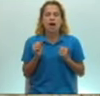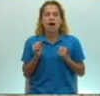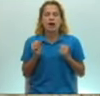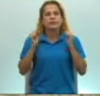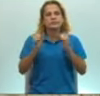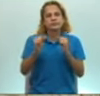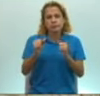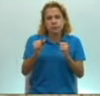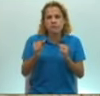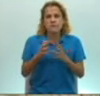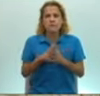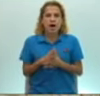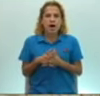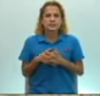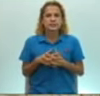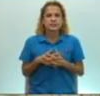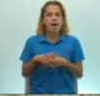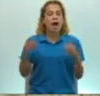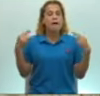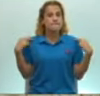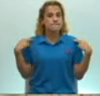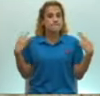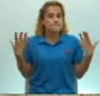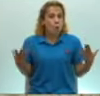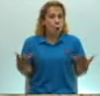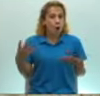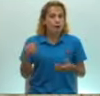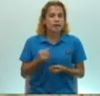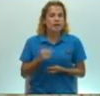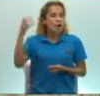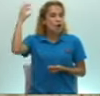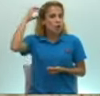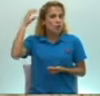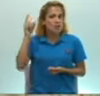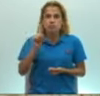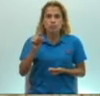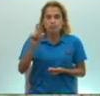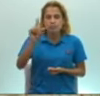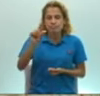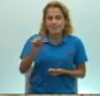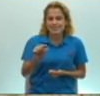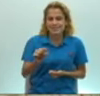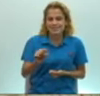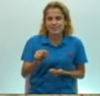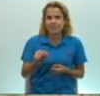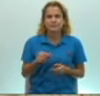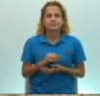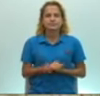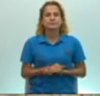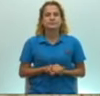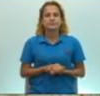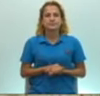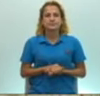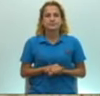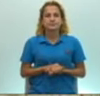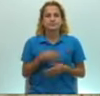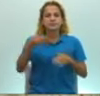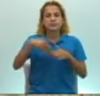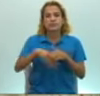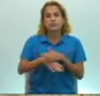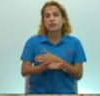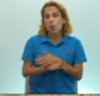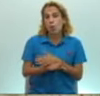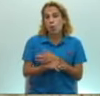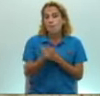pudiéramos pensar que solidifica el poder del Senado, sin embargo no, lo minimiza porque genera muchas